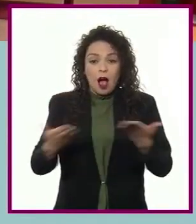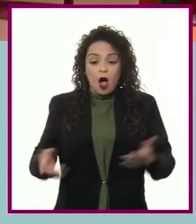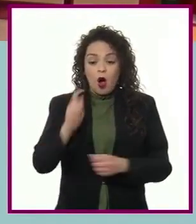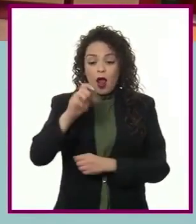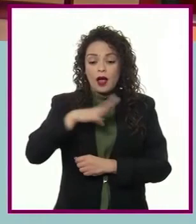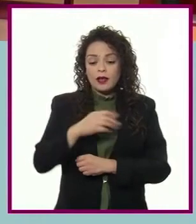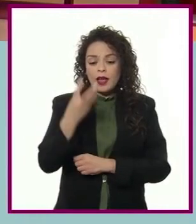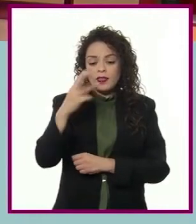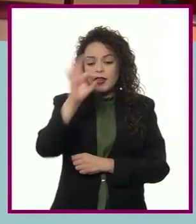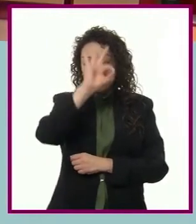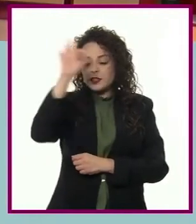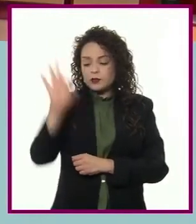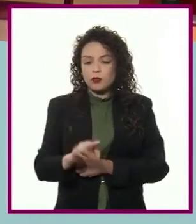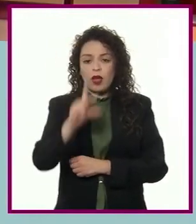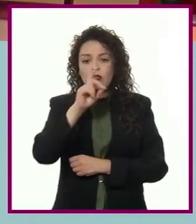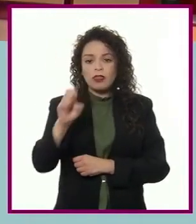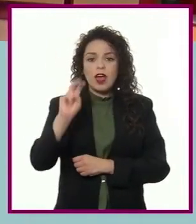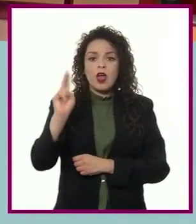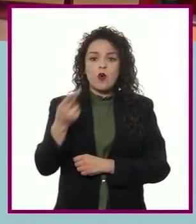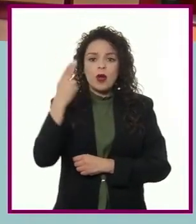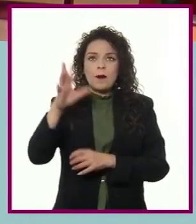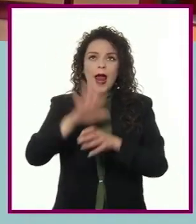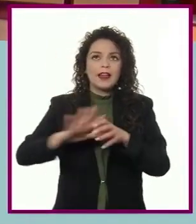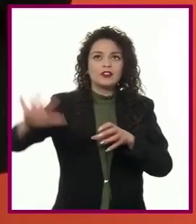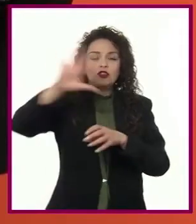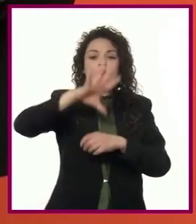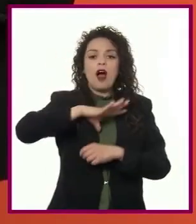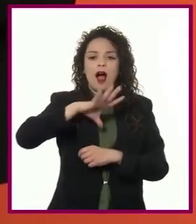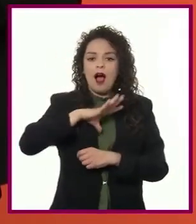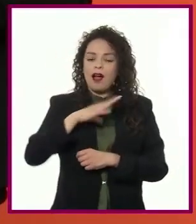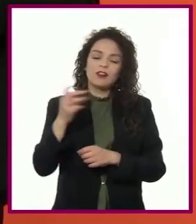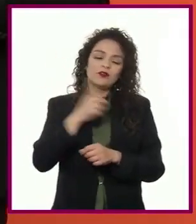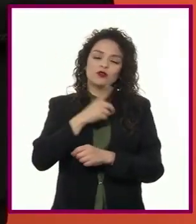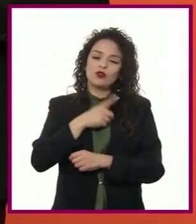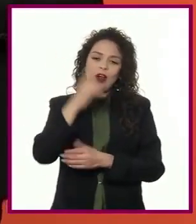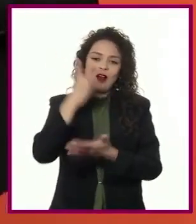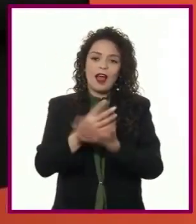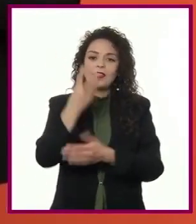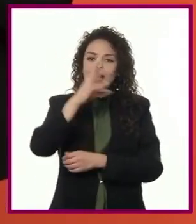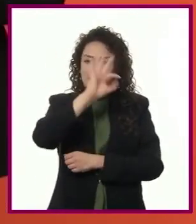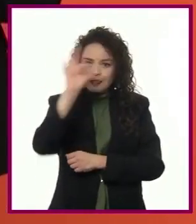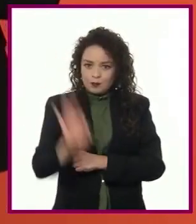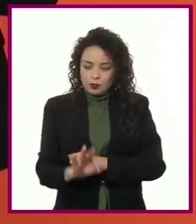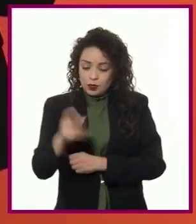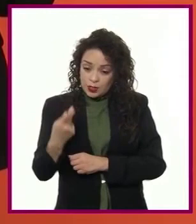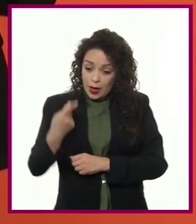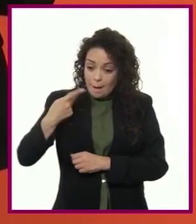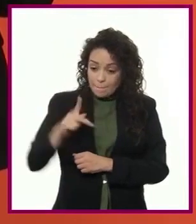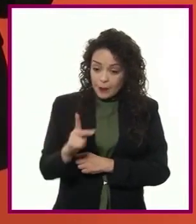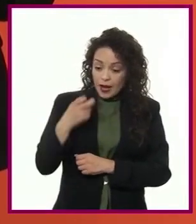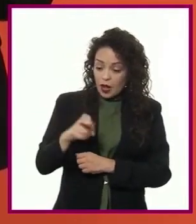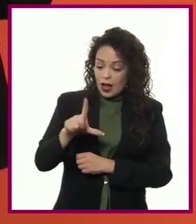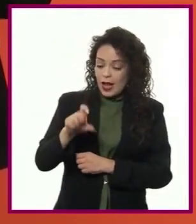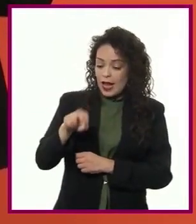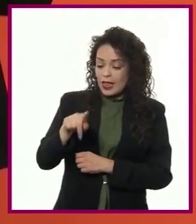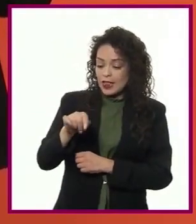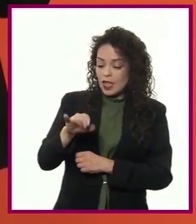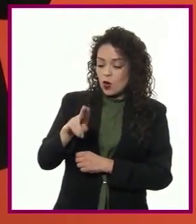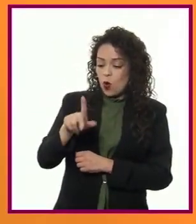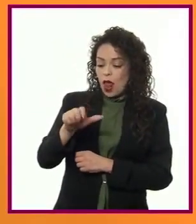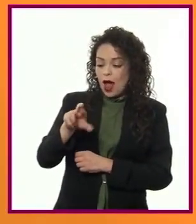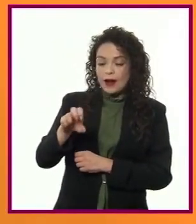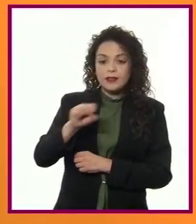el 3% de las galaxias del universo. Sin embargo, las galaxias lenticulares suelen abundar en